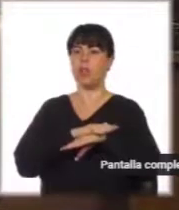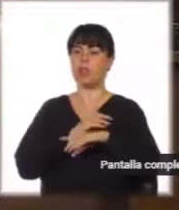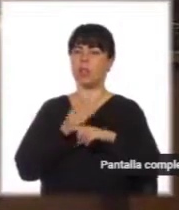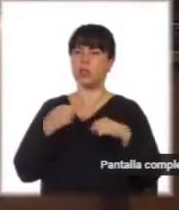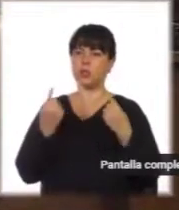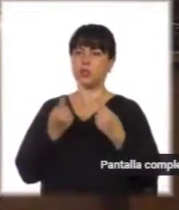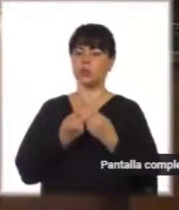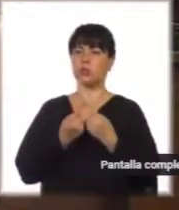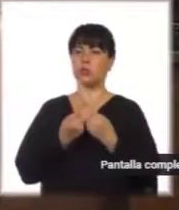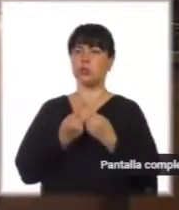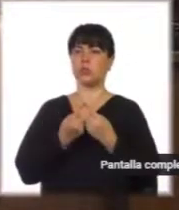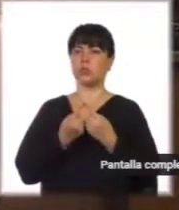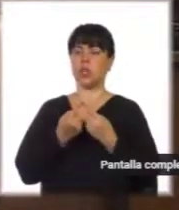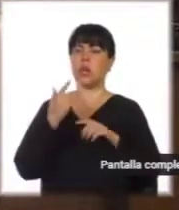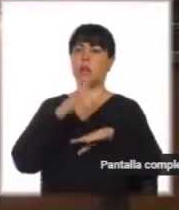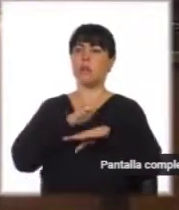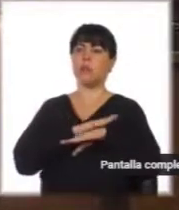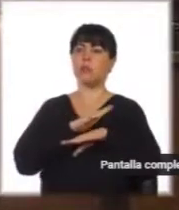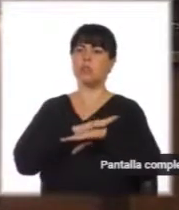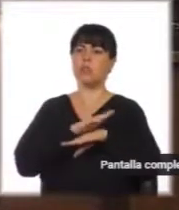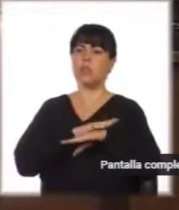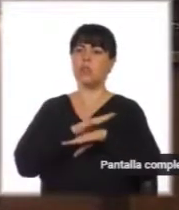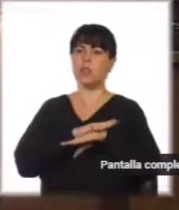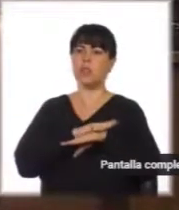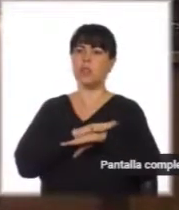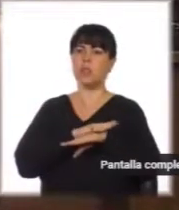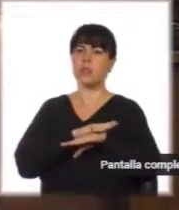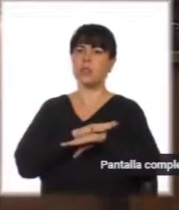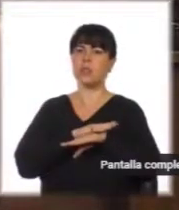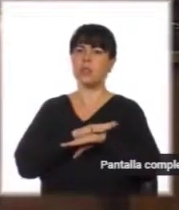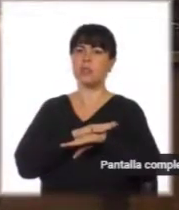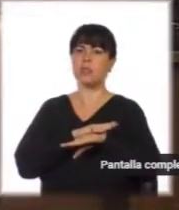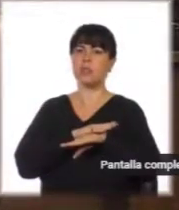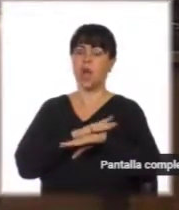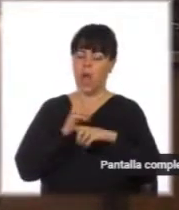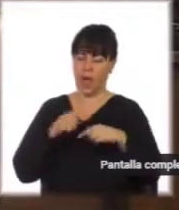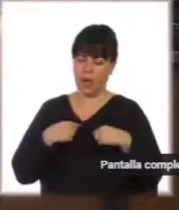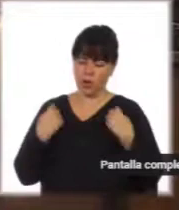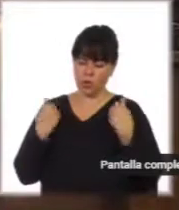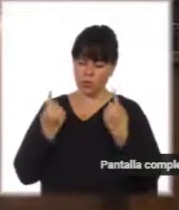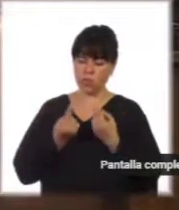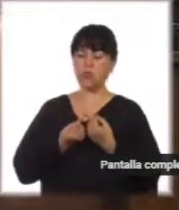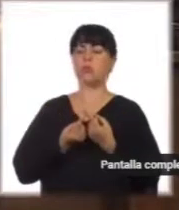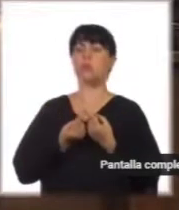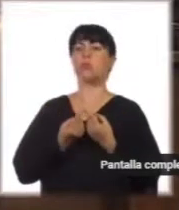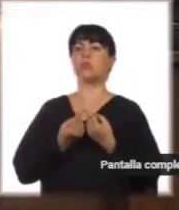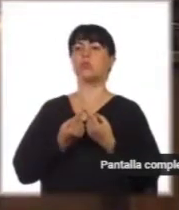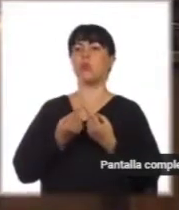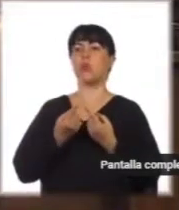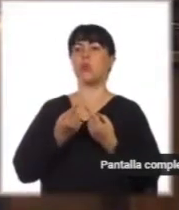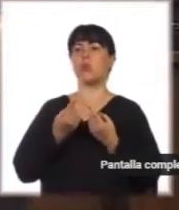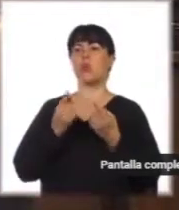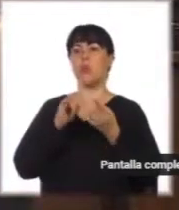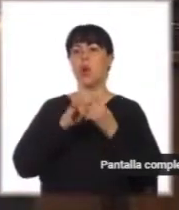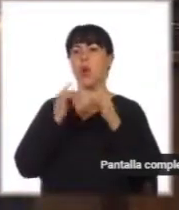compete, la responsabilidad, perdón, que nos compete a nosotros como legisladores y a la